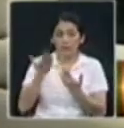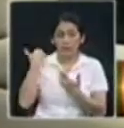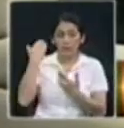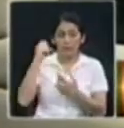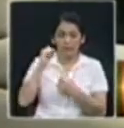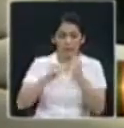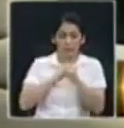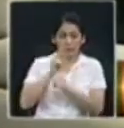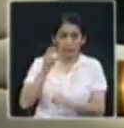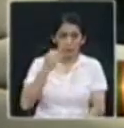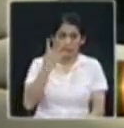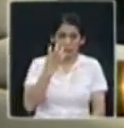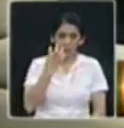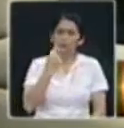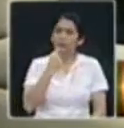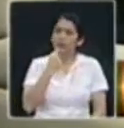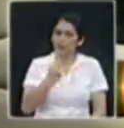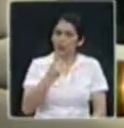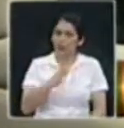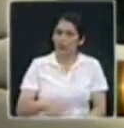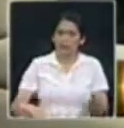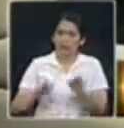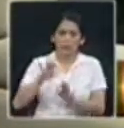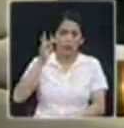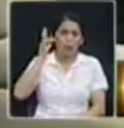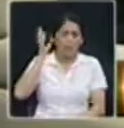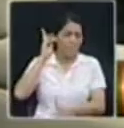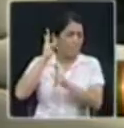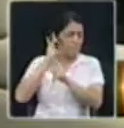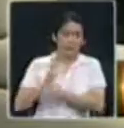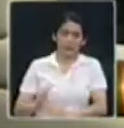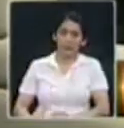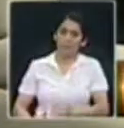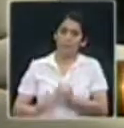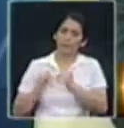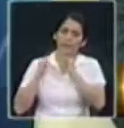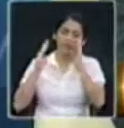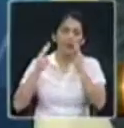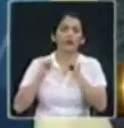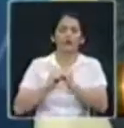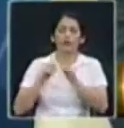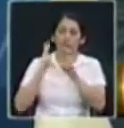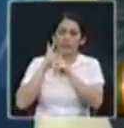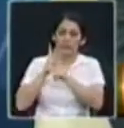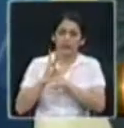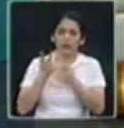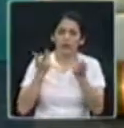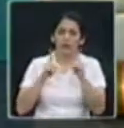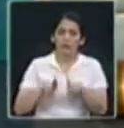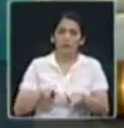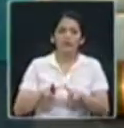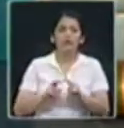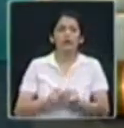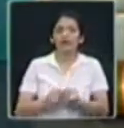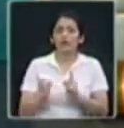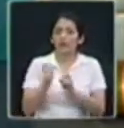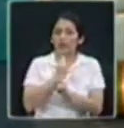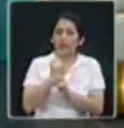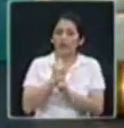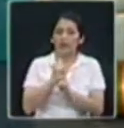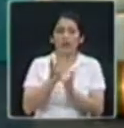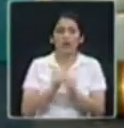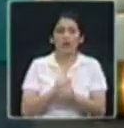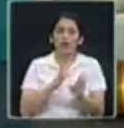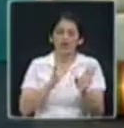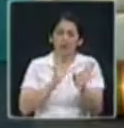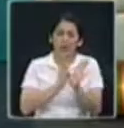que es el femicidio. Ya está tipificado, además de la violencia psicológica, física y sexual, también ya están tipificados en el Código Integral